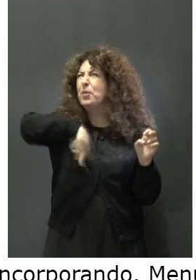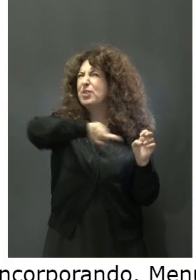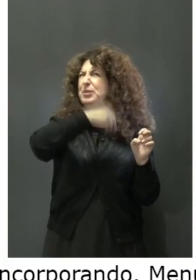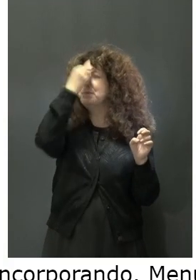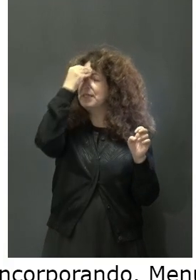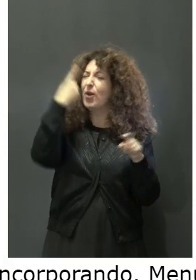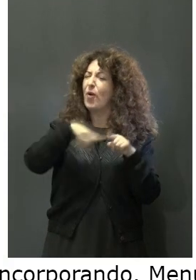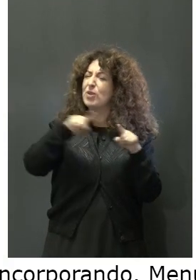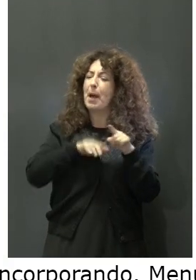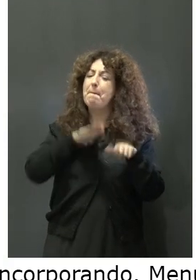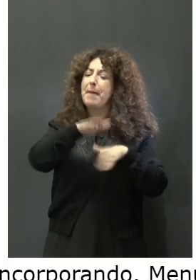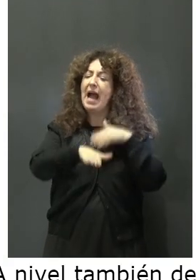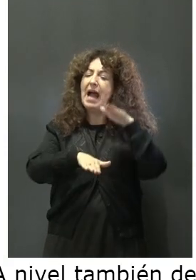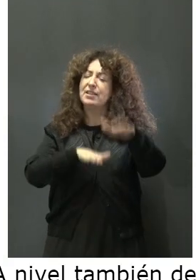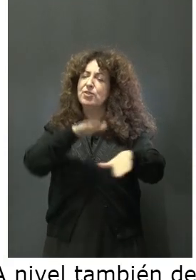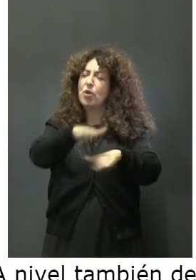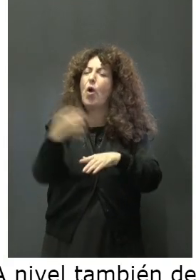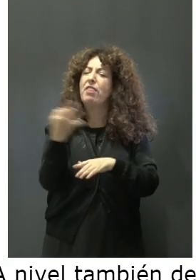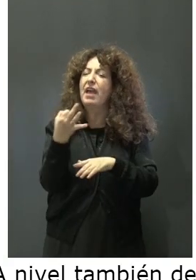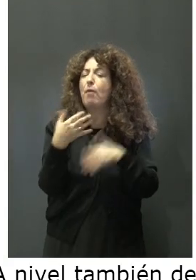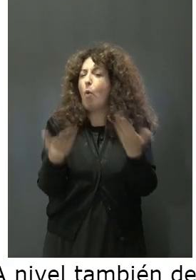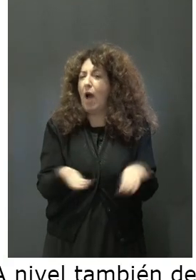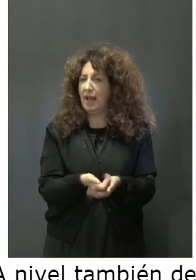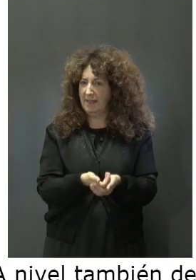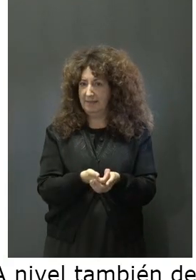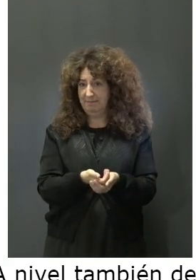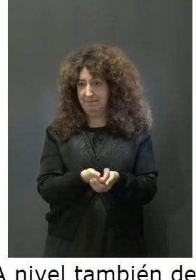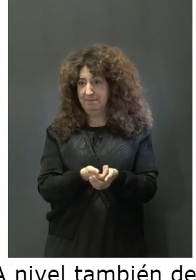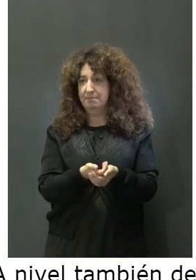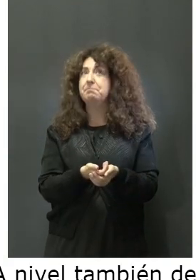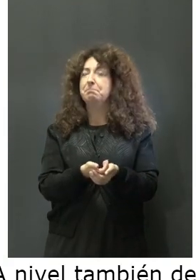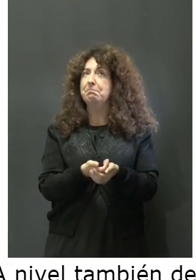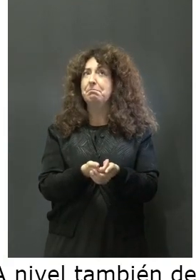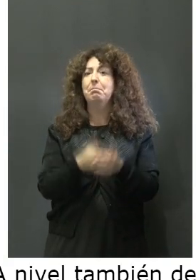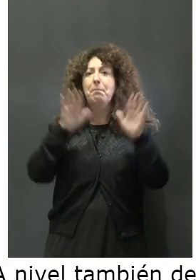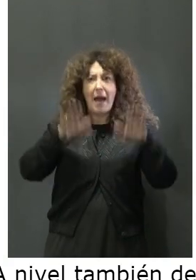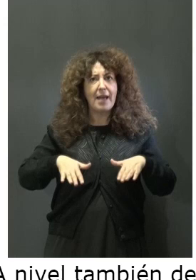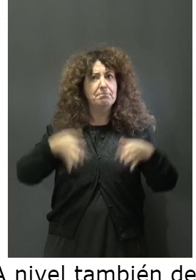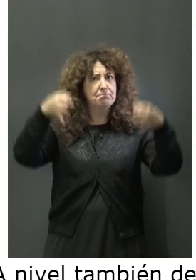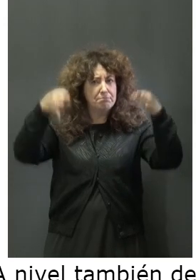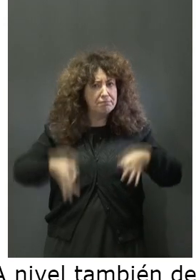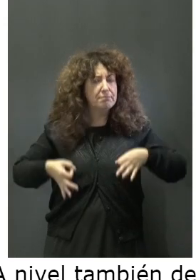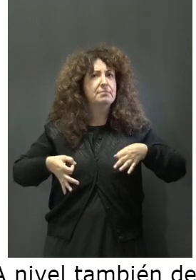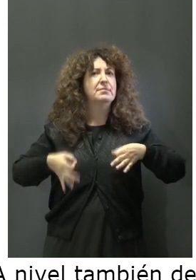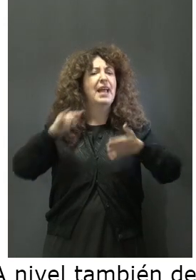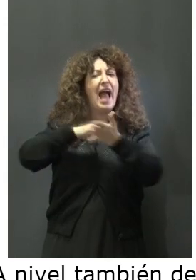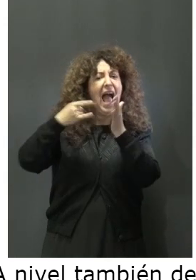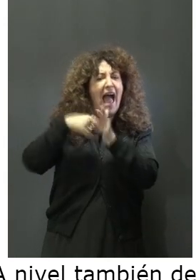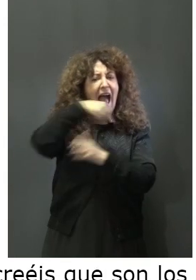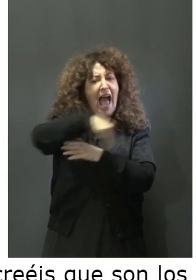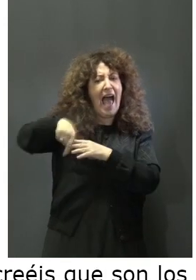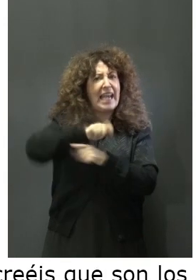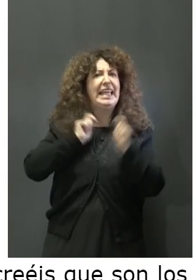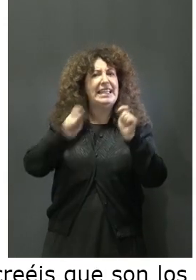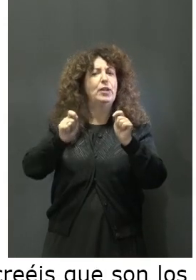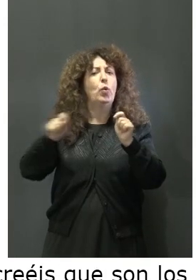son los pasos que deberíamos ir dando, ¿no? Para hacer de verdad tangible esta arquitectura inclusiva de la que estamos hablando? Pienso